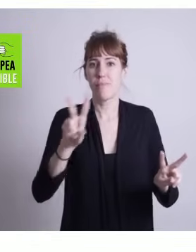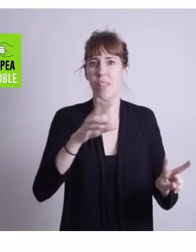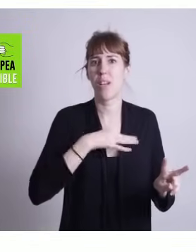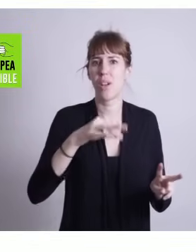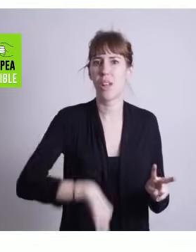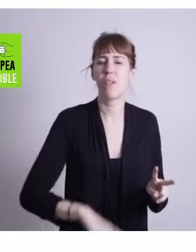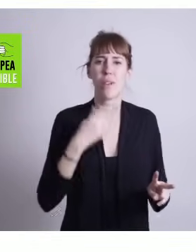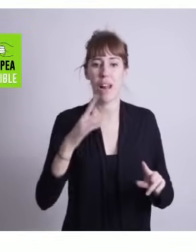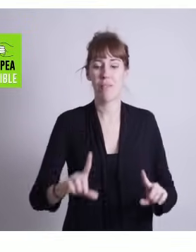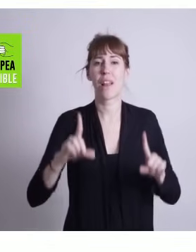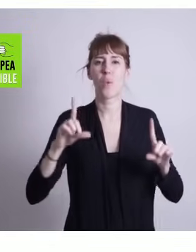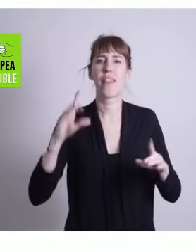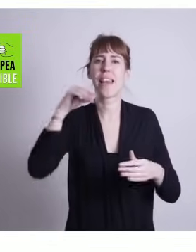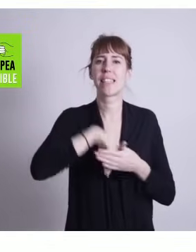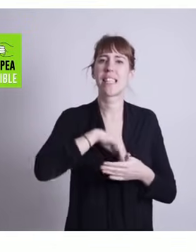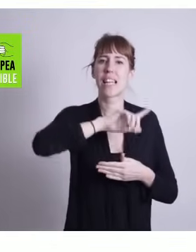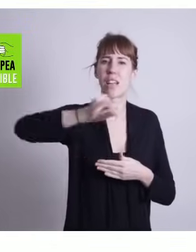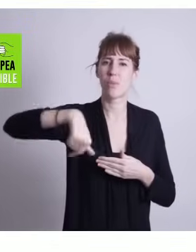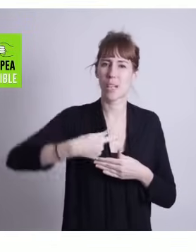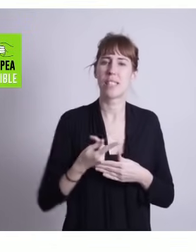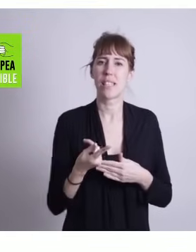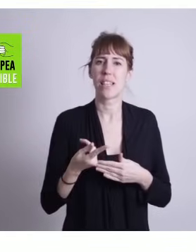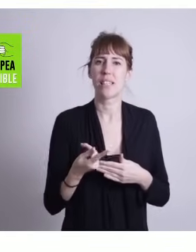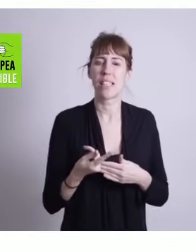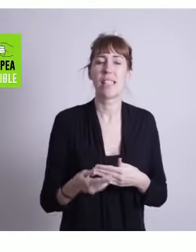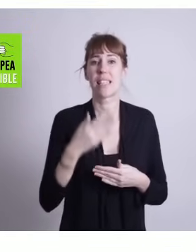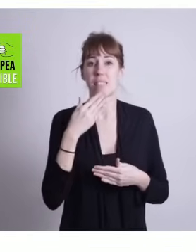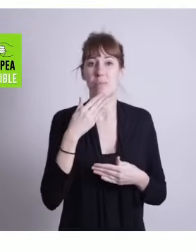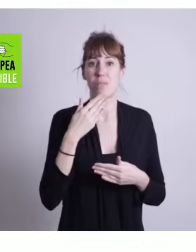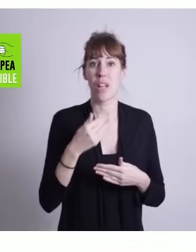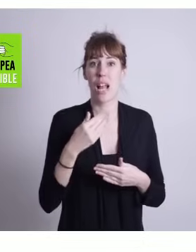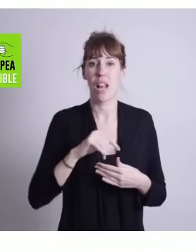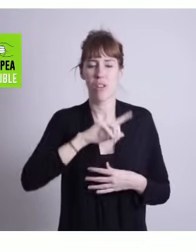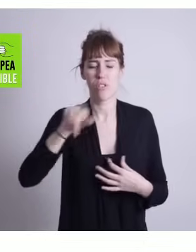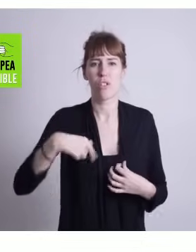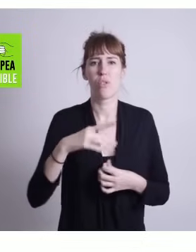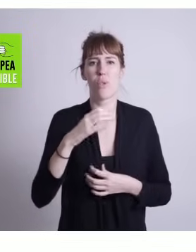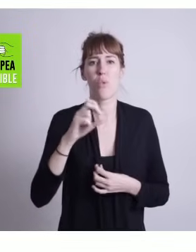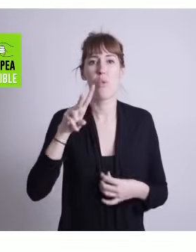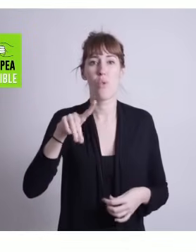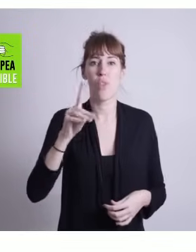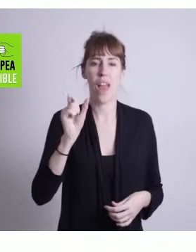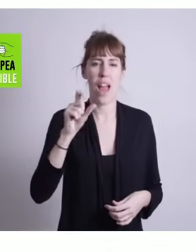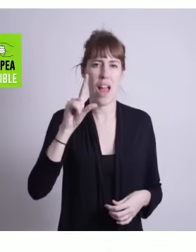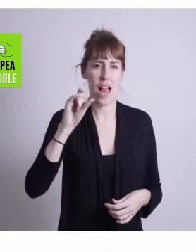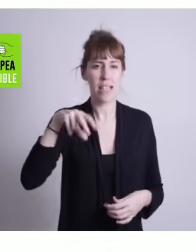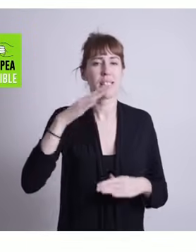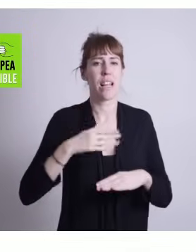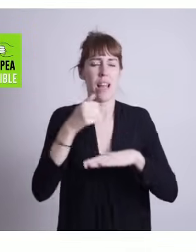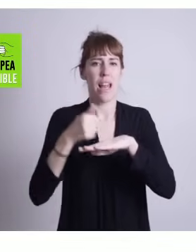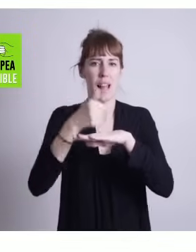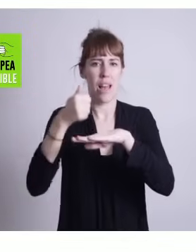la elevamos a la par que, por supuesto, podemos despertar nuestra kundalina e irla elevando, y entonces ir conectando con lo que